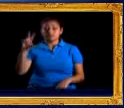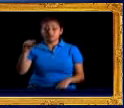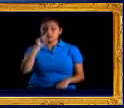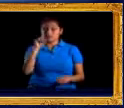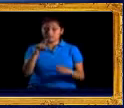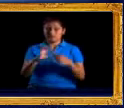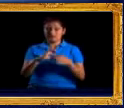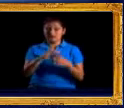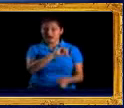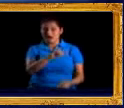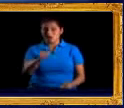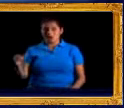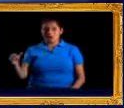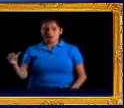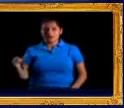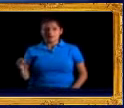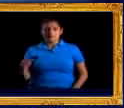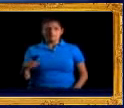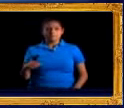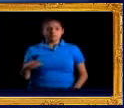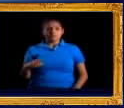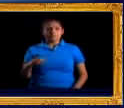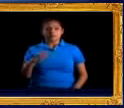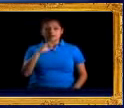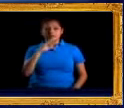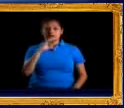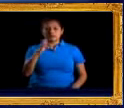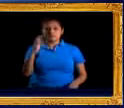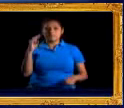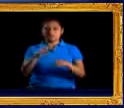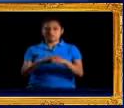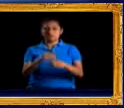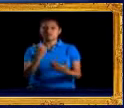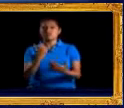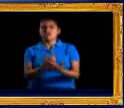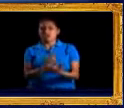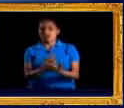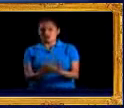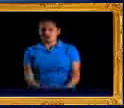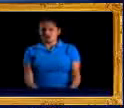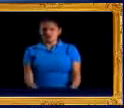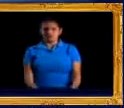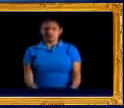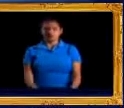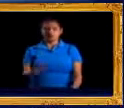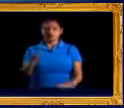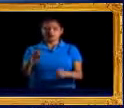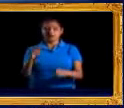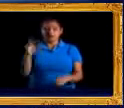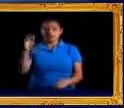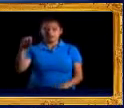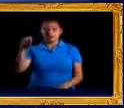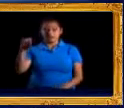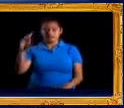agua es, hermano, evaluada más cara que el oro y que la plata. Pero dentro de este sistema,